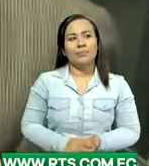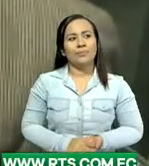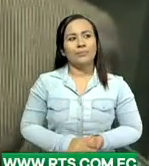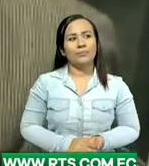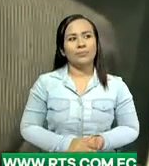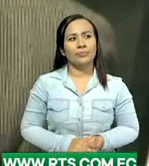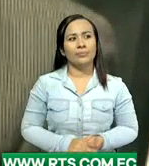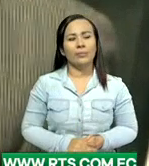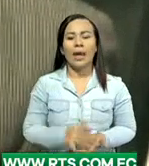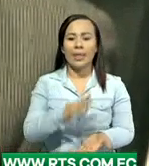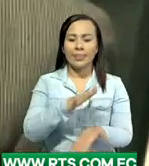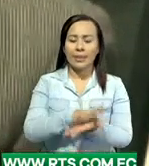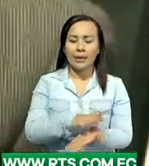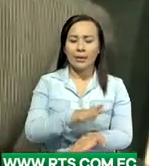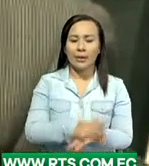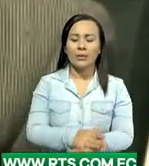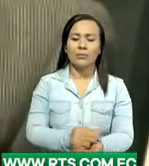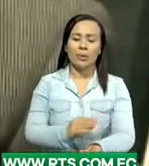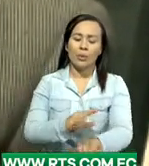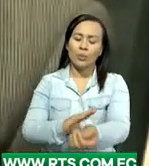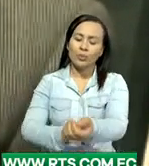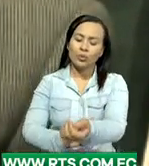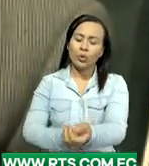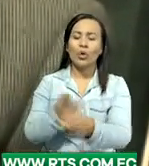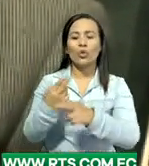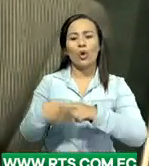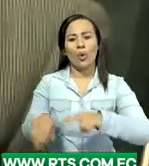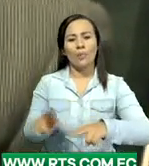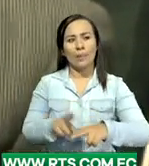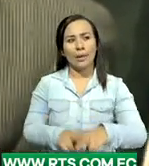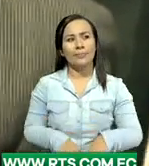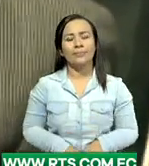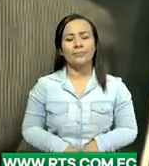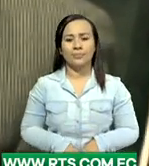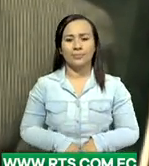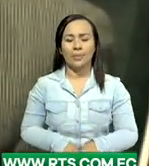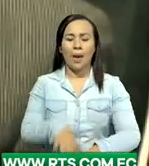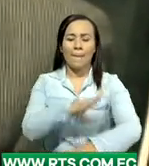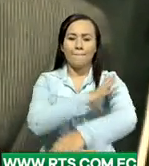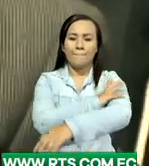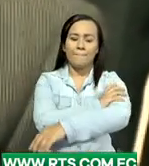casi con tranquilidad, su pulso no es malo, su presión no es mala.